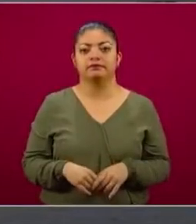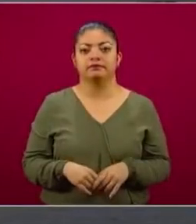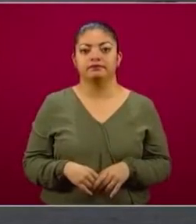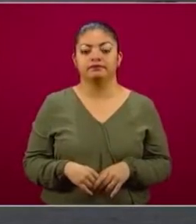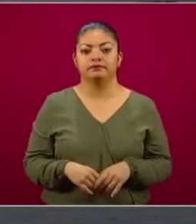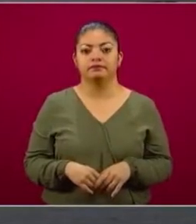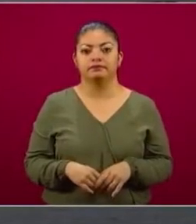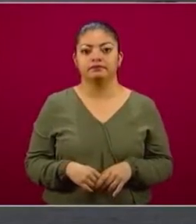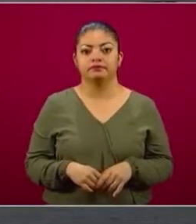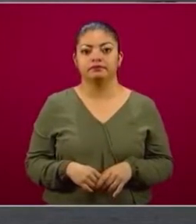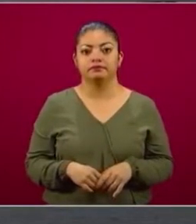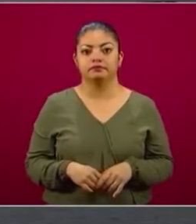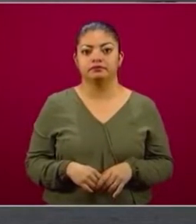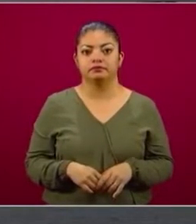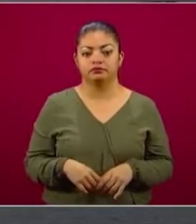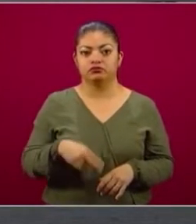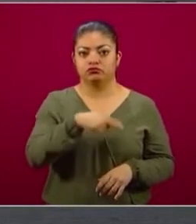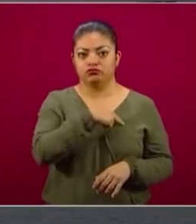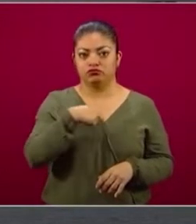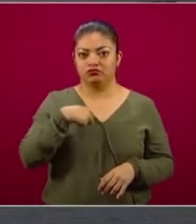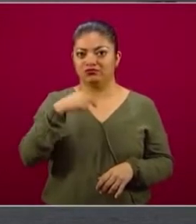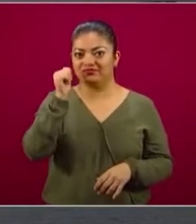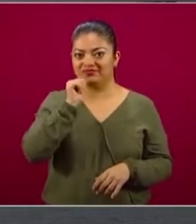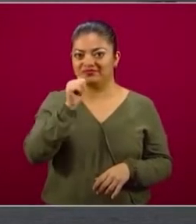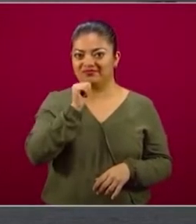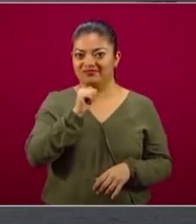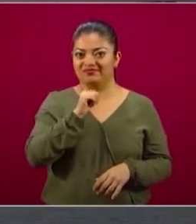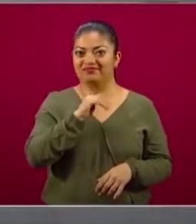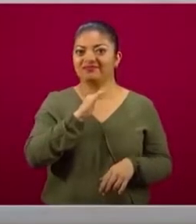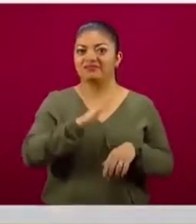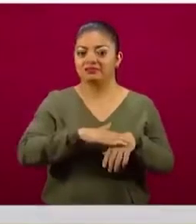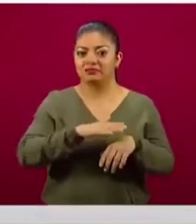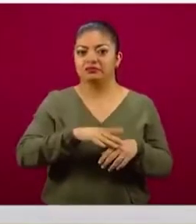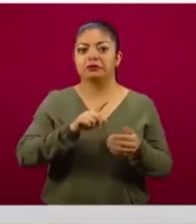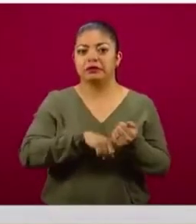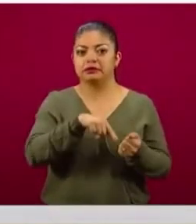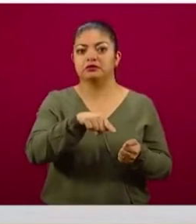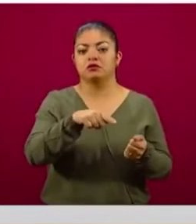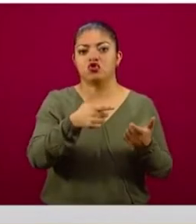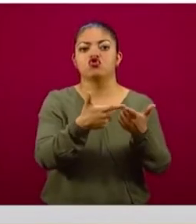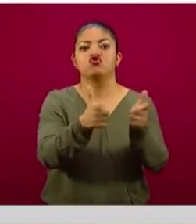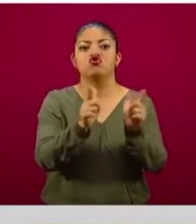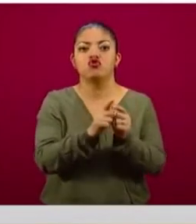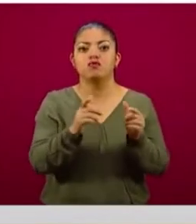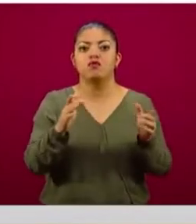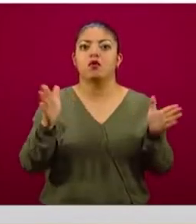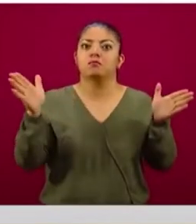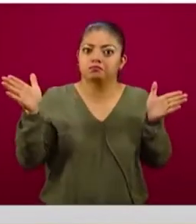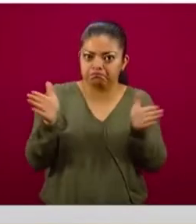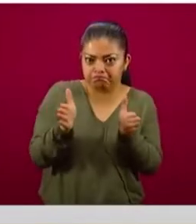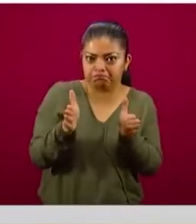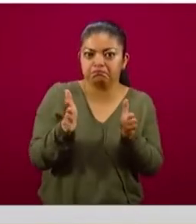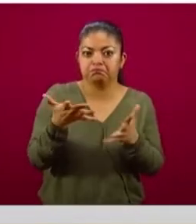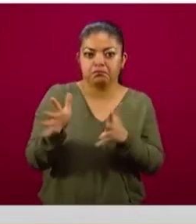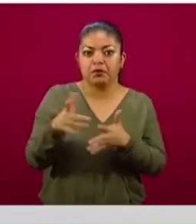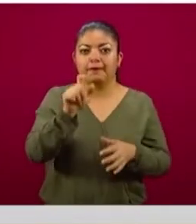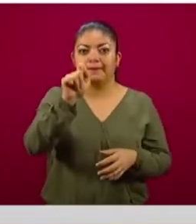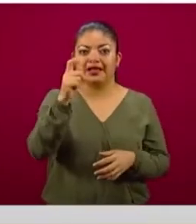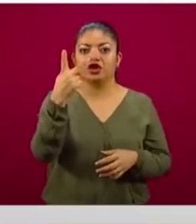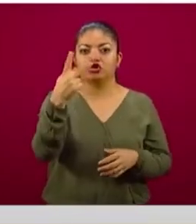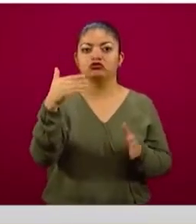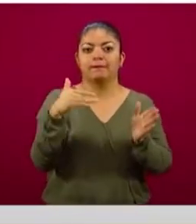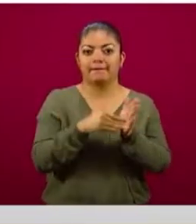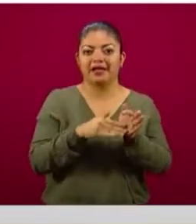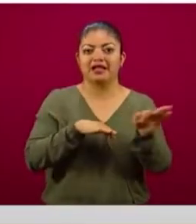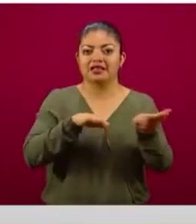como se los hemos comentado este es un universo mucho menor son 22 mil trabajadoras